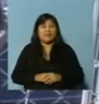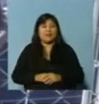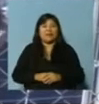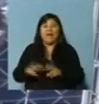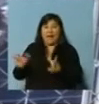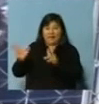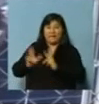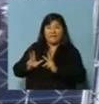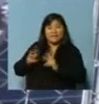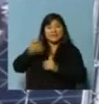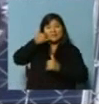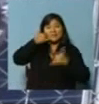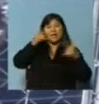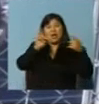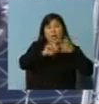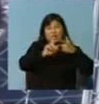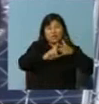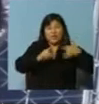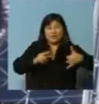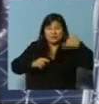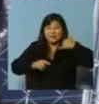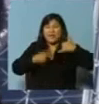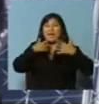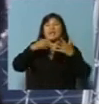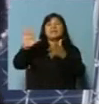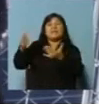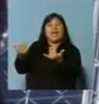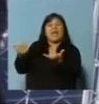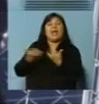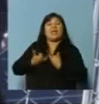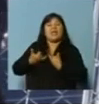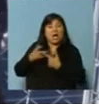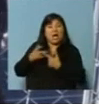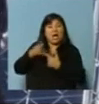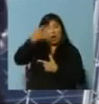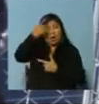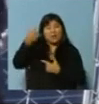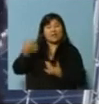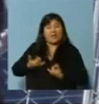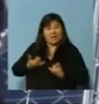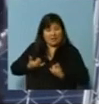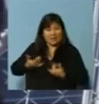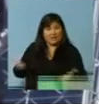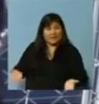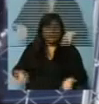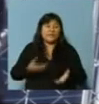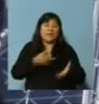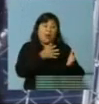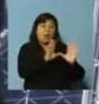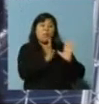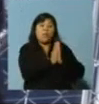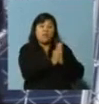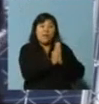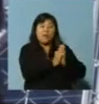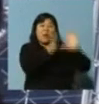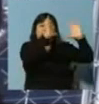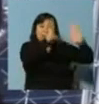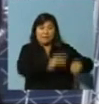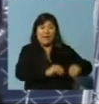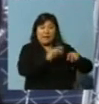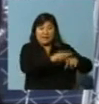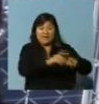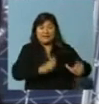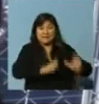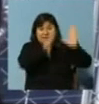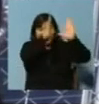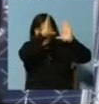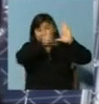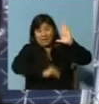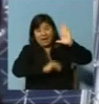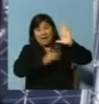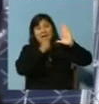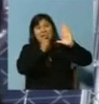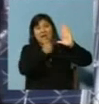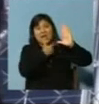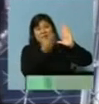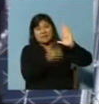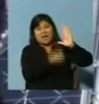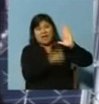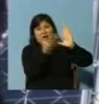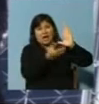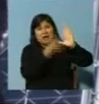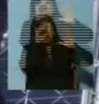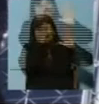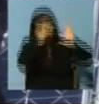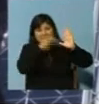Adelante, señor gobernador. Bueno, Wilfredo, por favor apague el equipo que quema